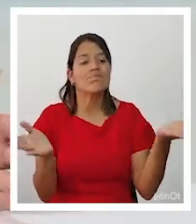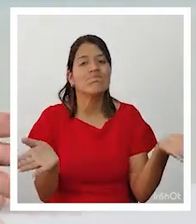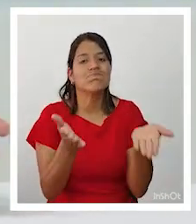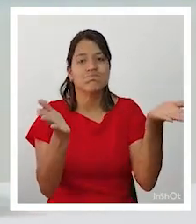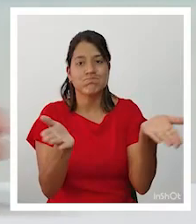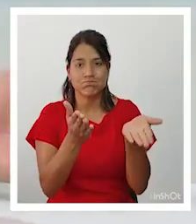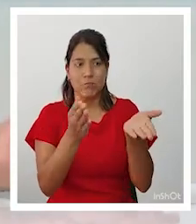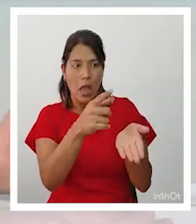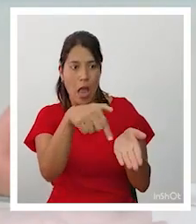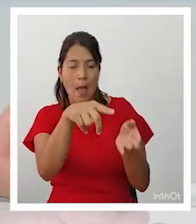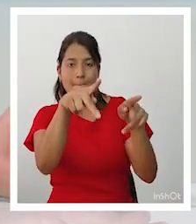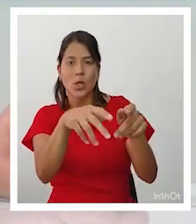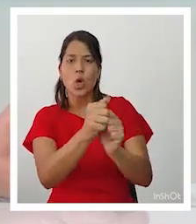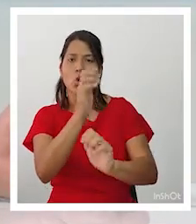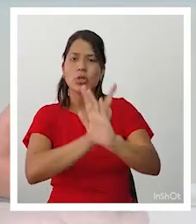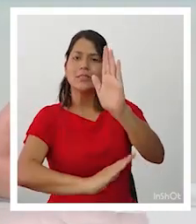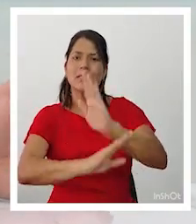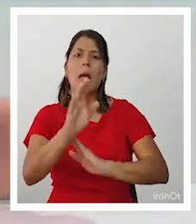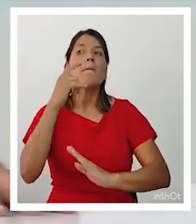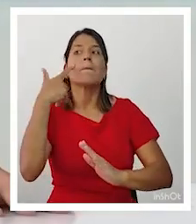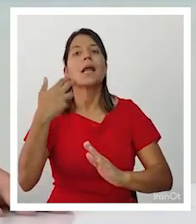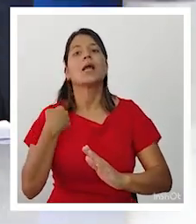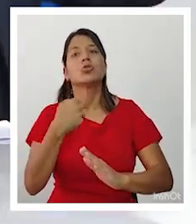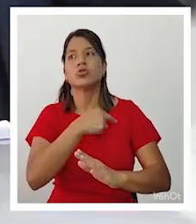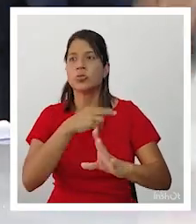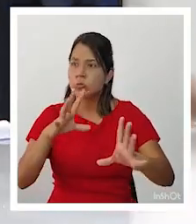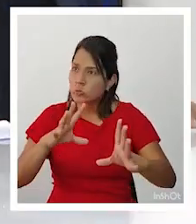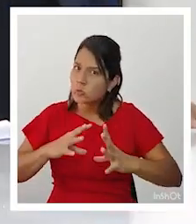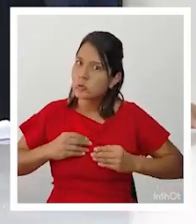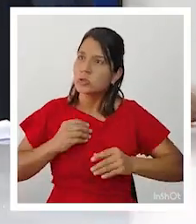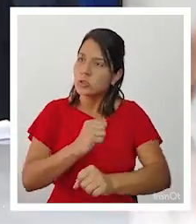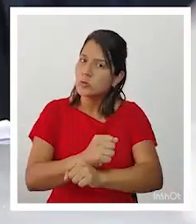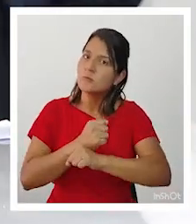poder echarnos a volar, ¿verdad? Tavo,